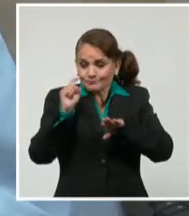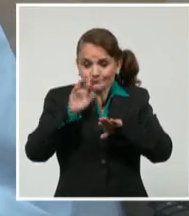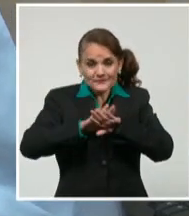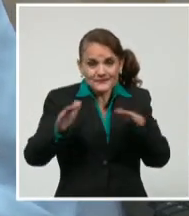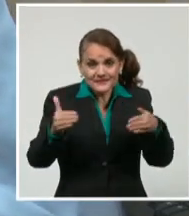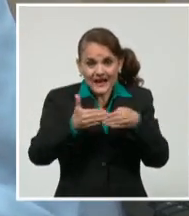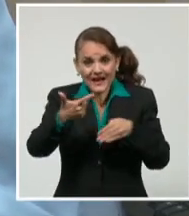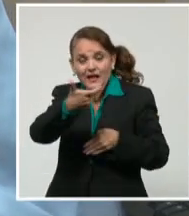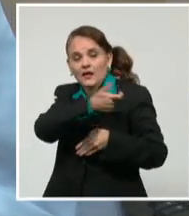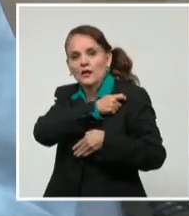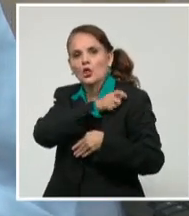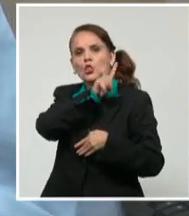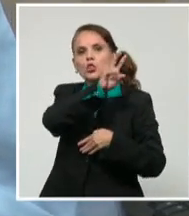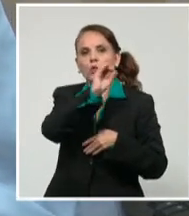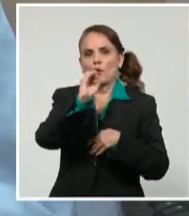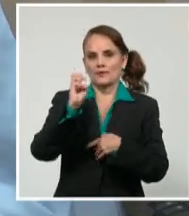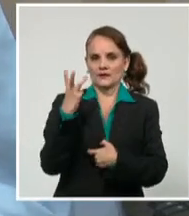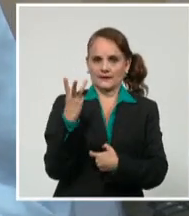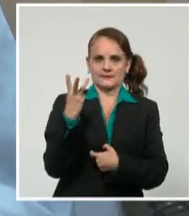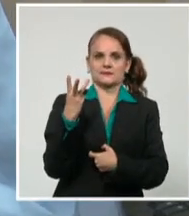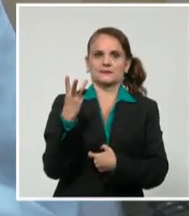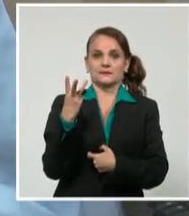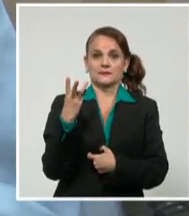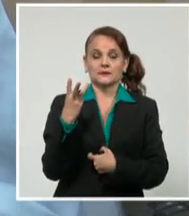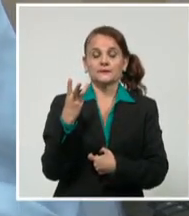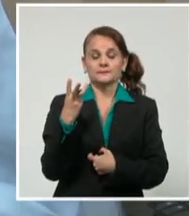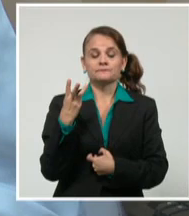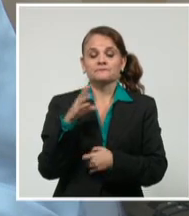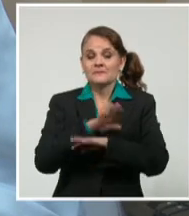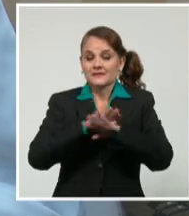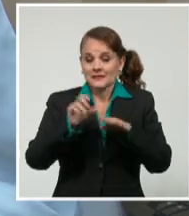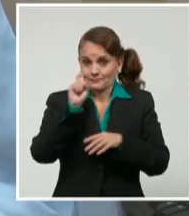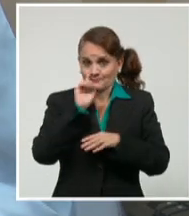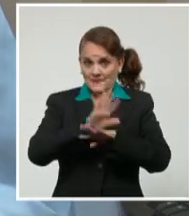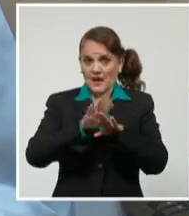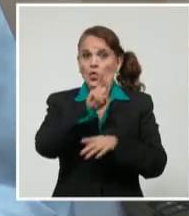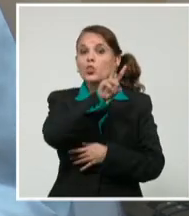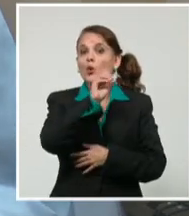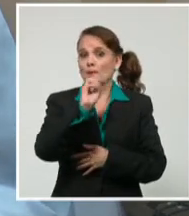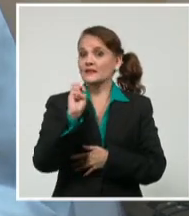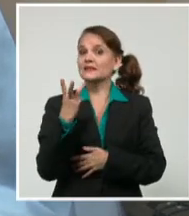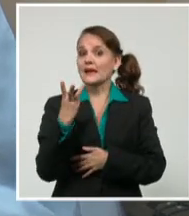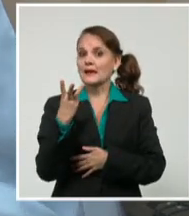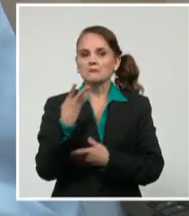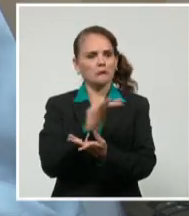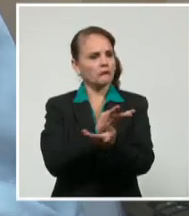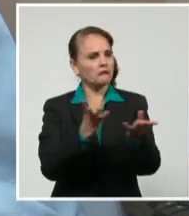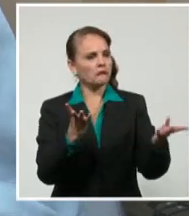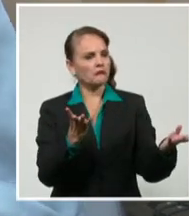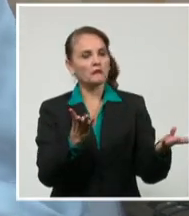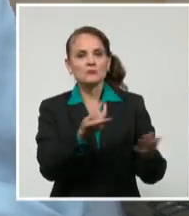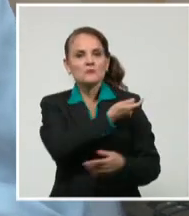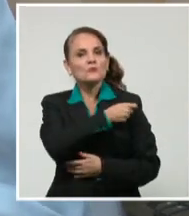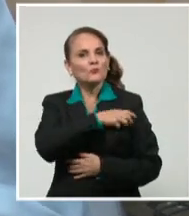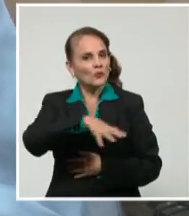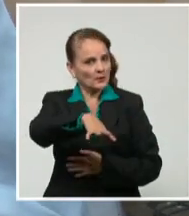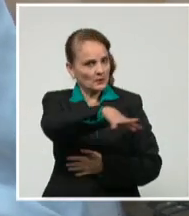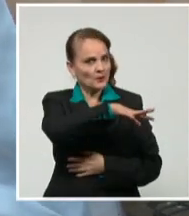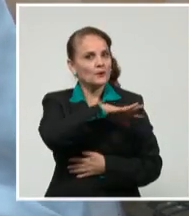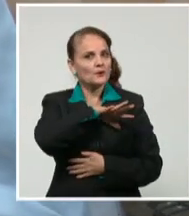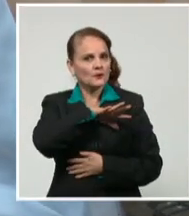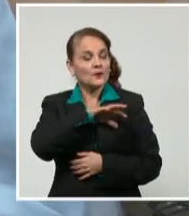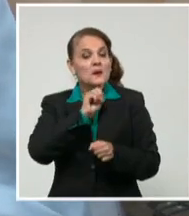2003, cuando terminamos la vacuna, que la ponemos a disposición del país, ya el país